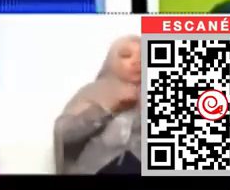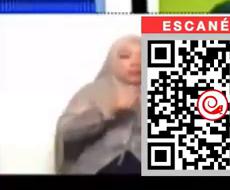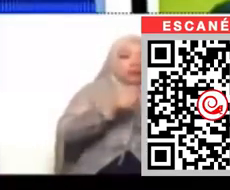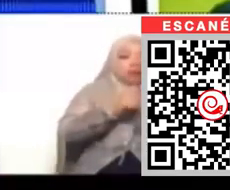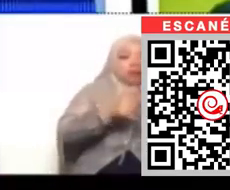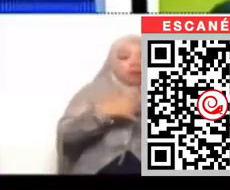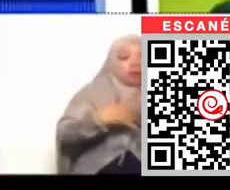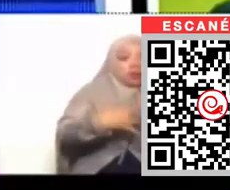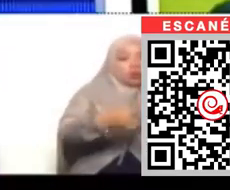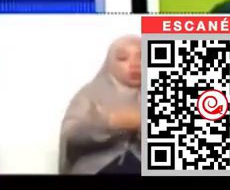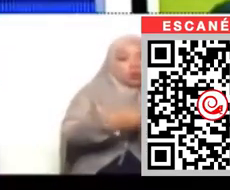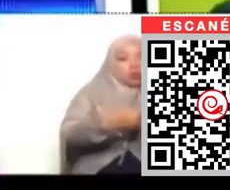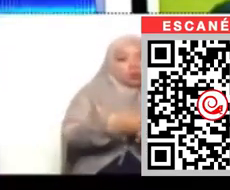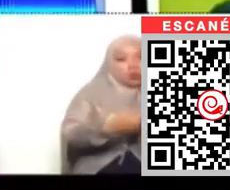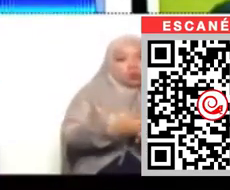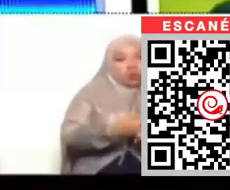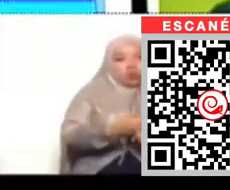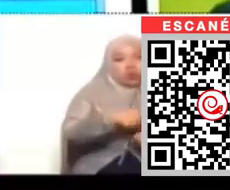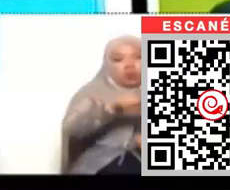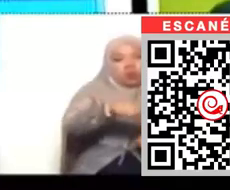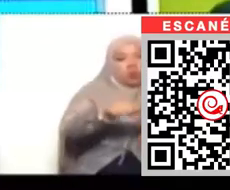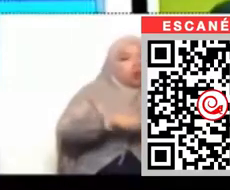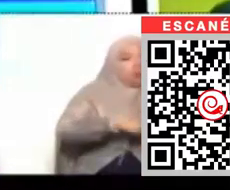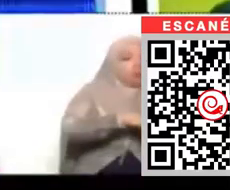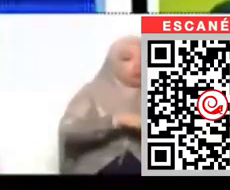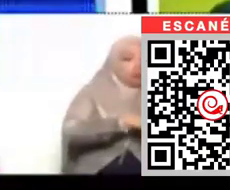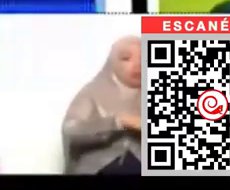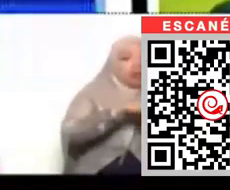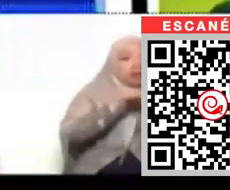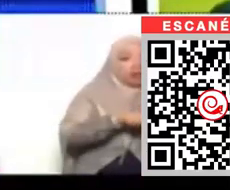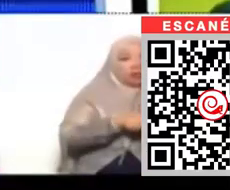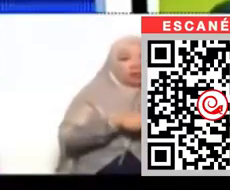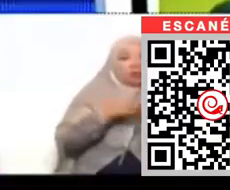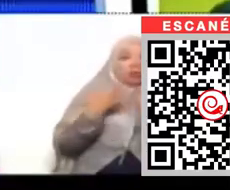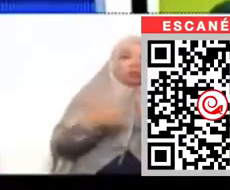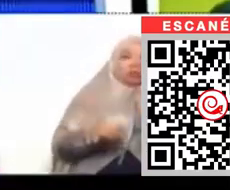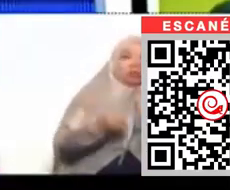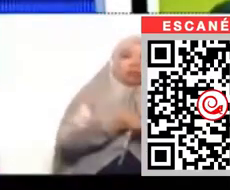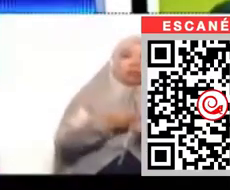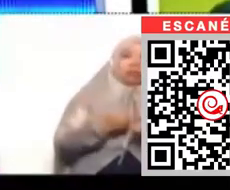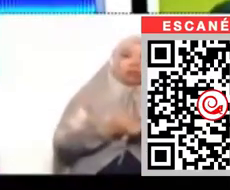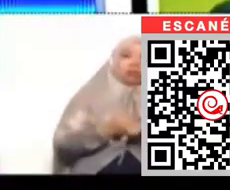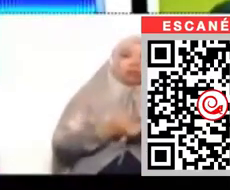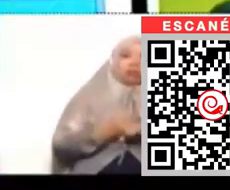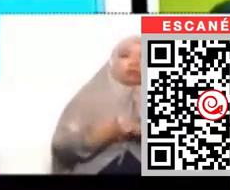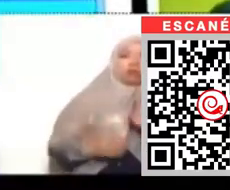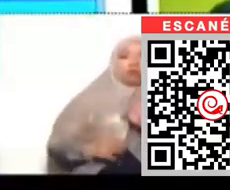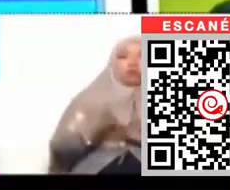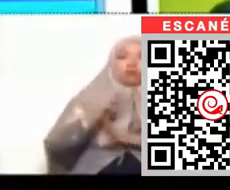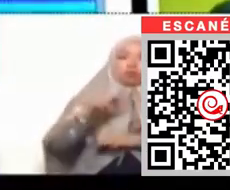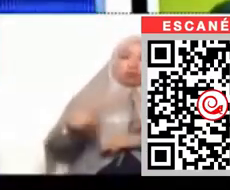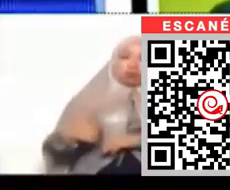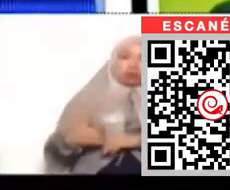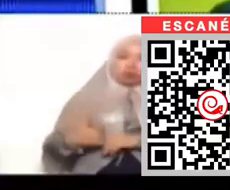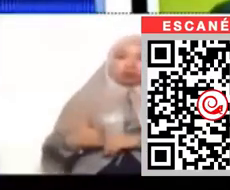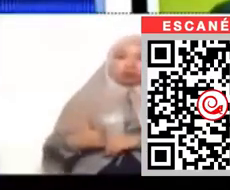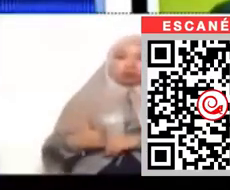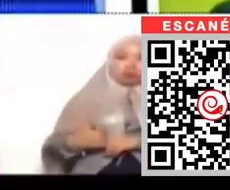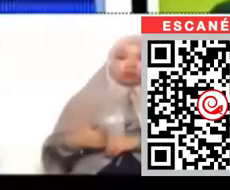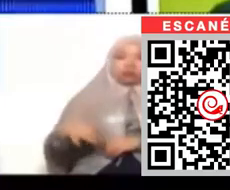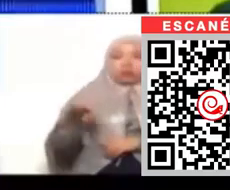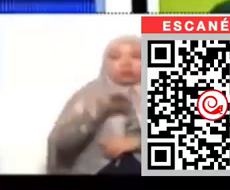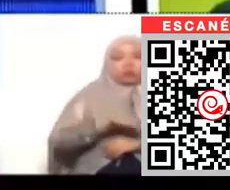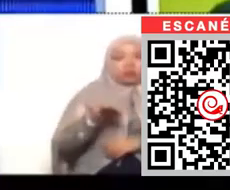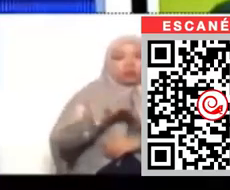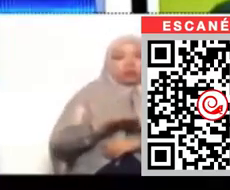de Inteligencia y sus bastardos aquí y sus lacayos aquí. Generar un cataclismo suficiente que genere la zozobra